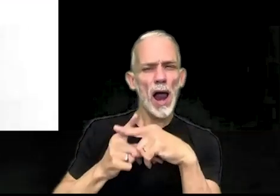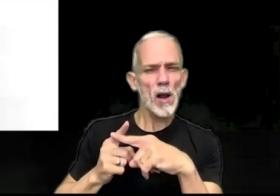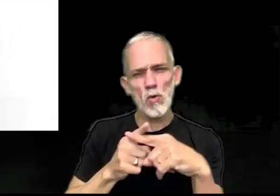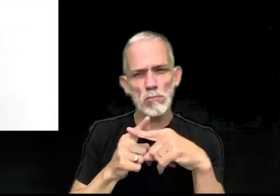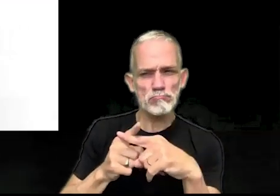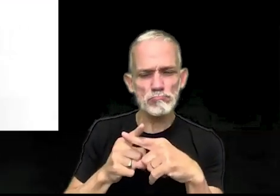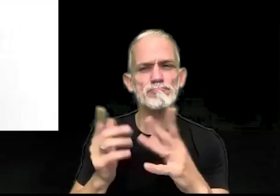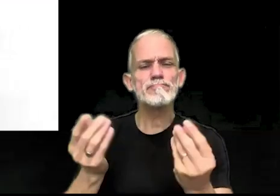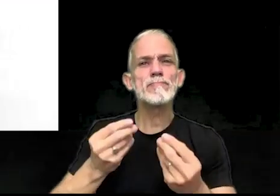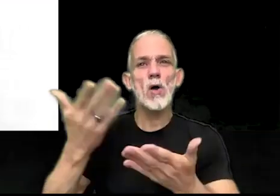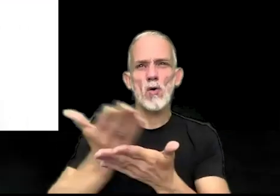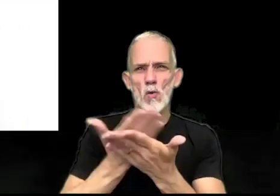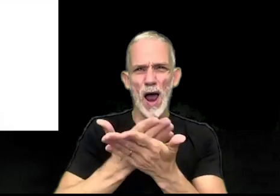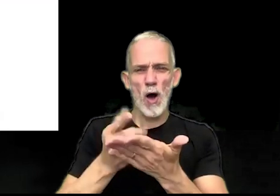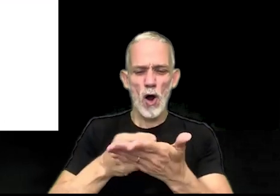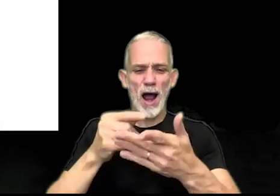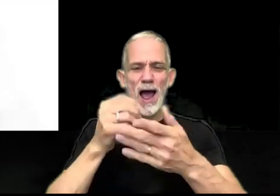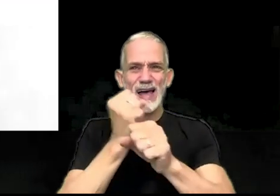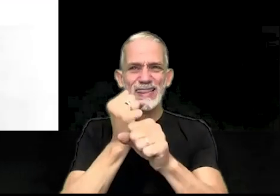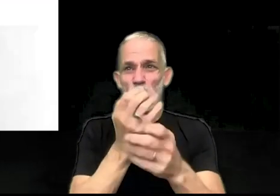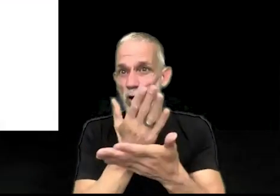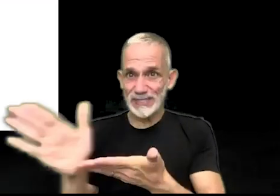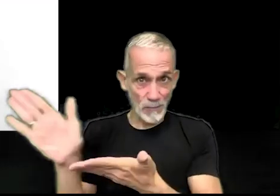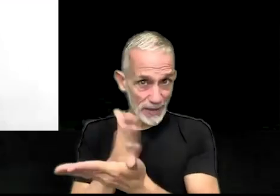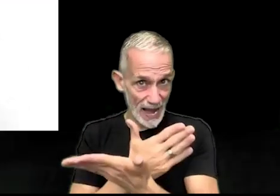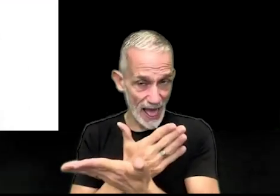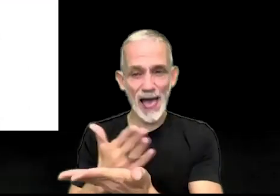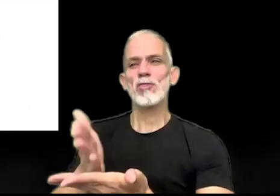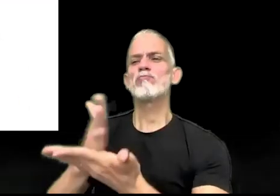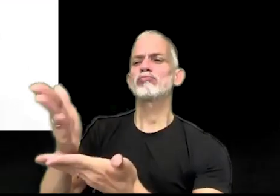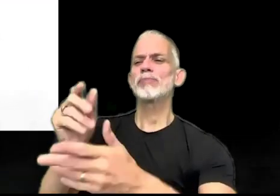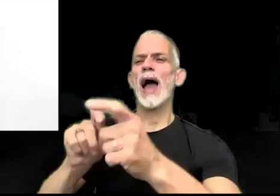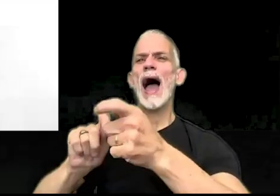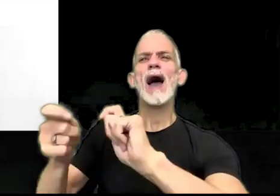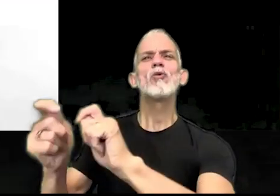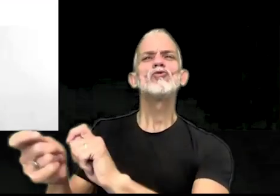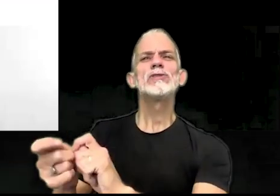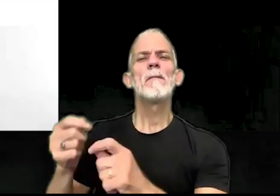calcular en una hoja de trabajo separado el